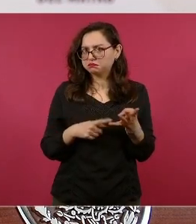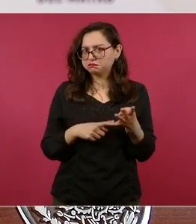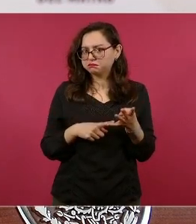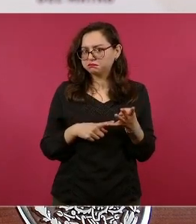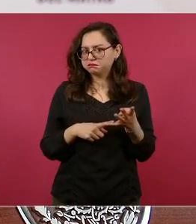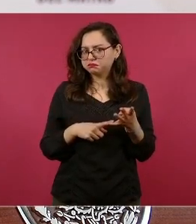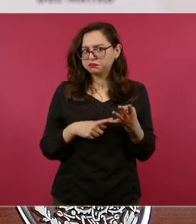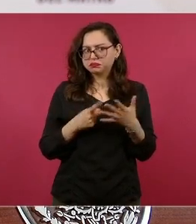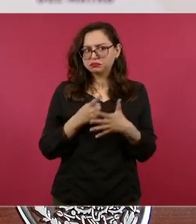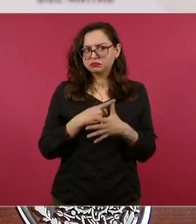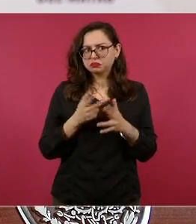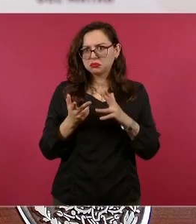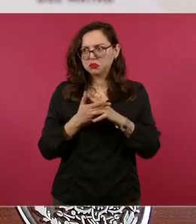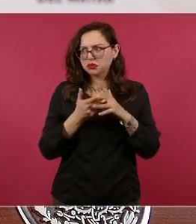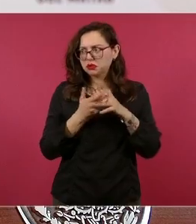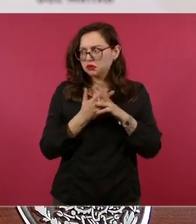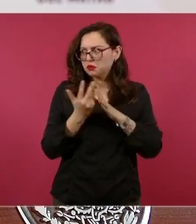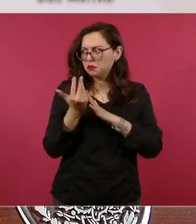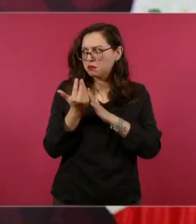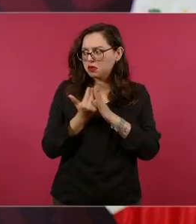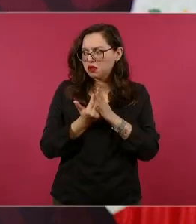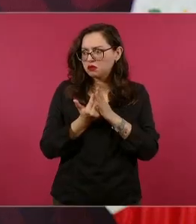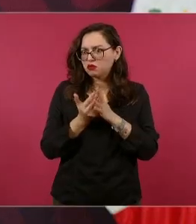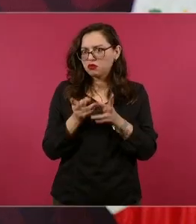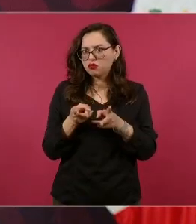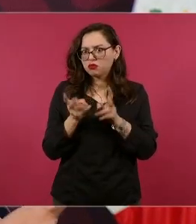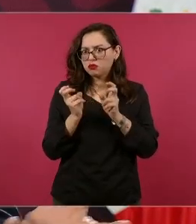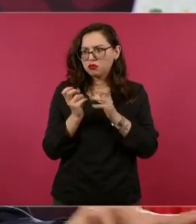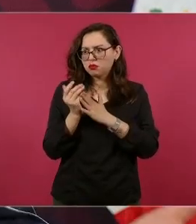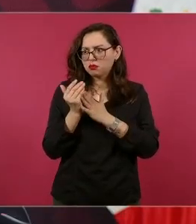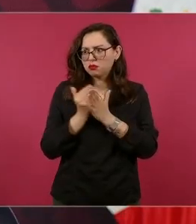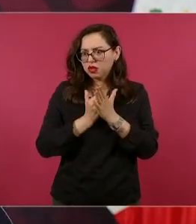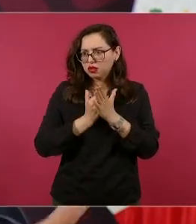Menos homicidios, menos robos. ¿Cómo